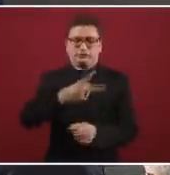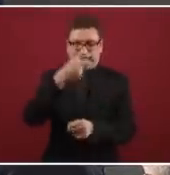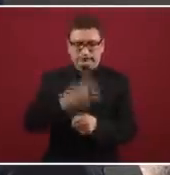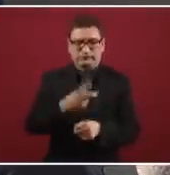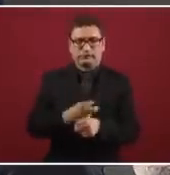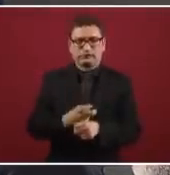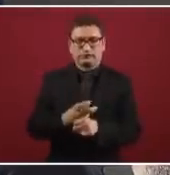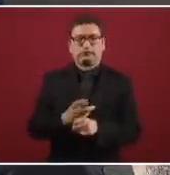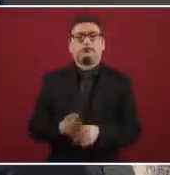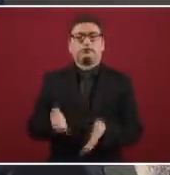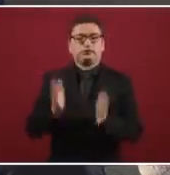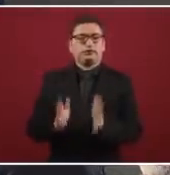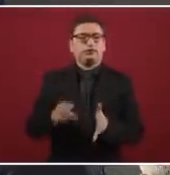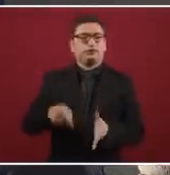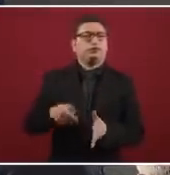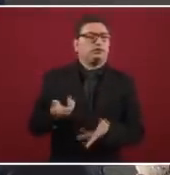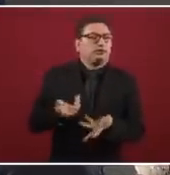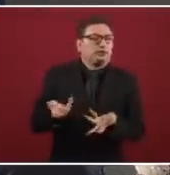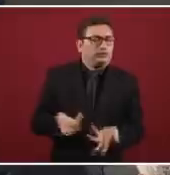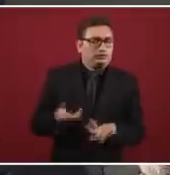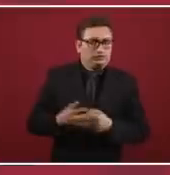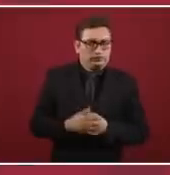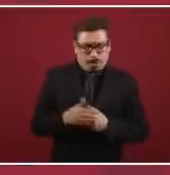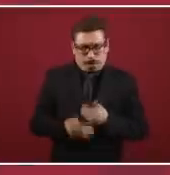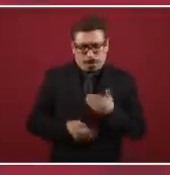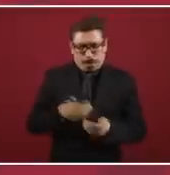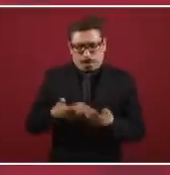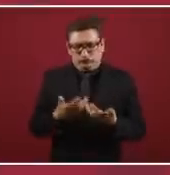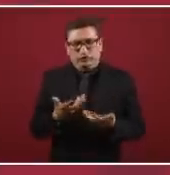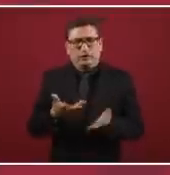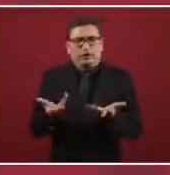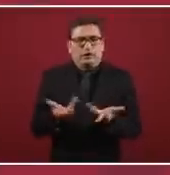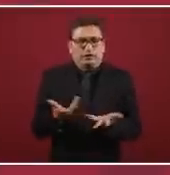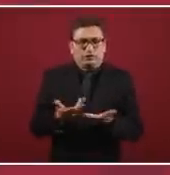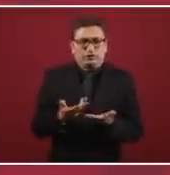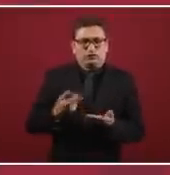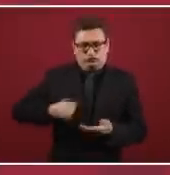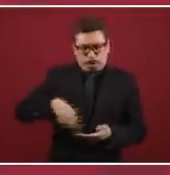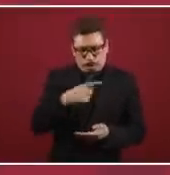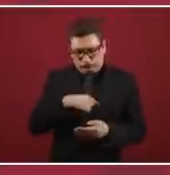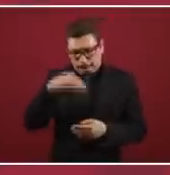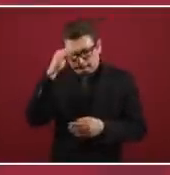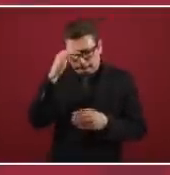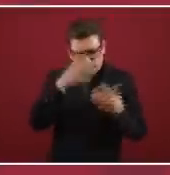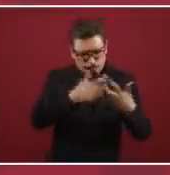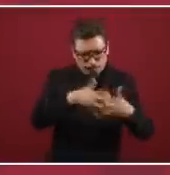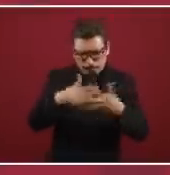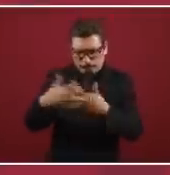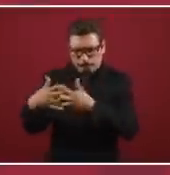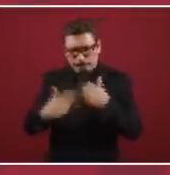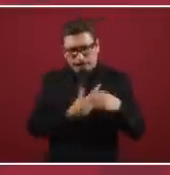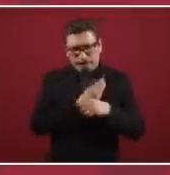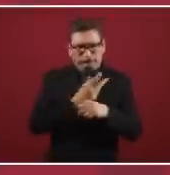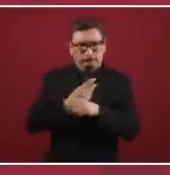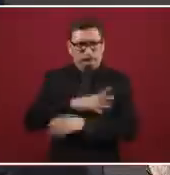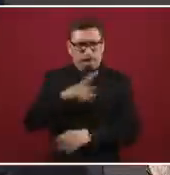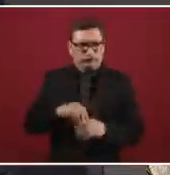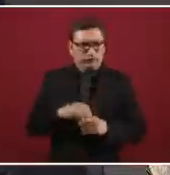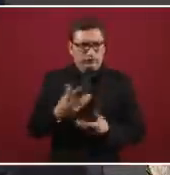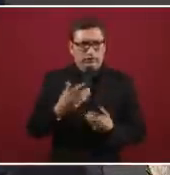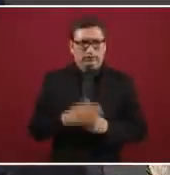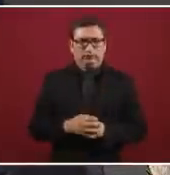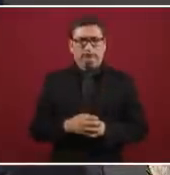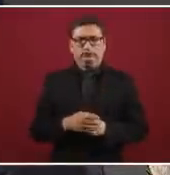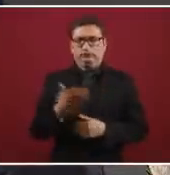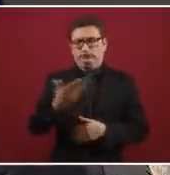rehabilitación, donde tendremos que llegar al diseño de las refinerías. Si me